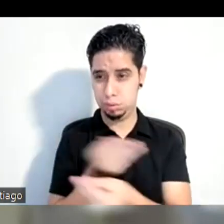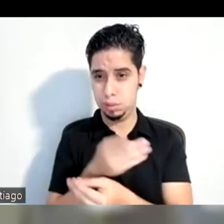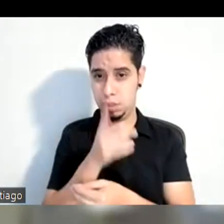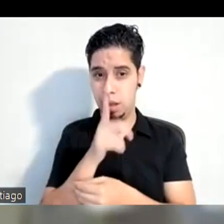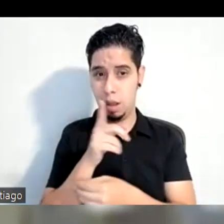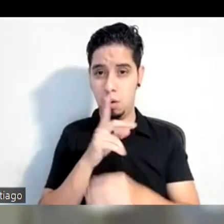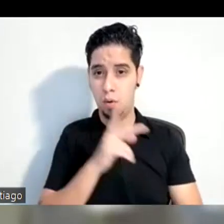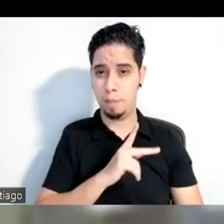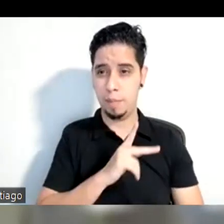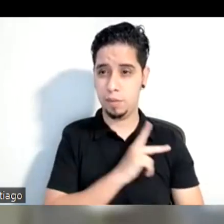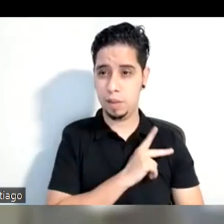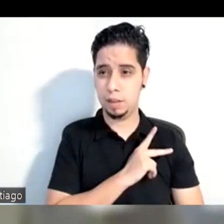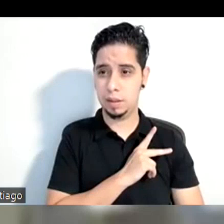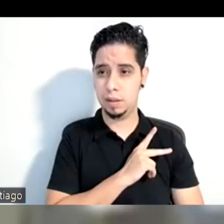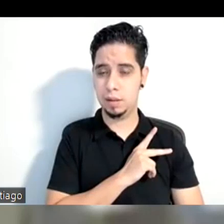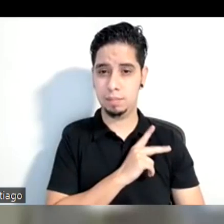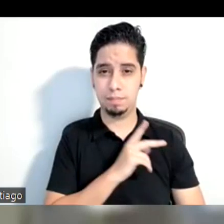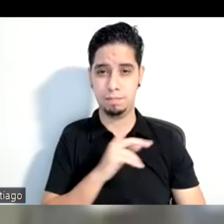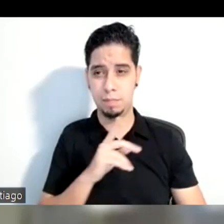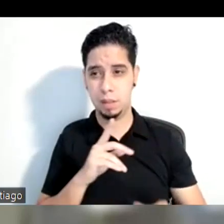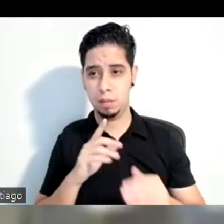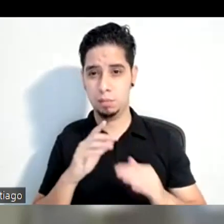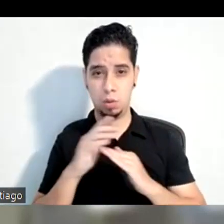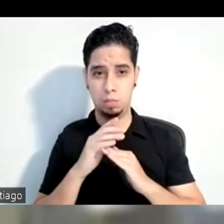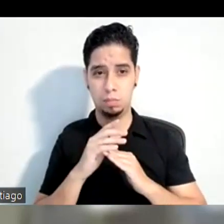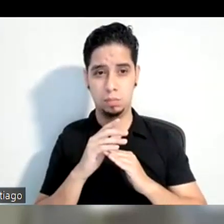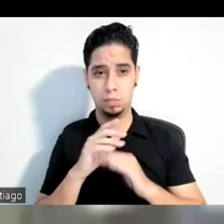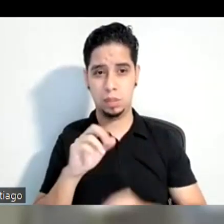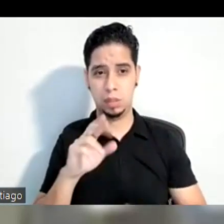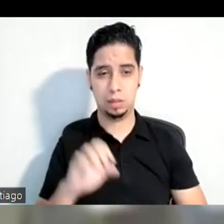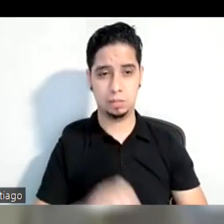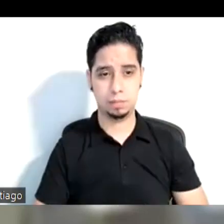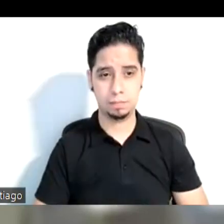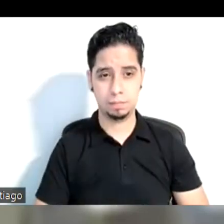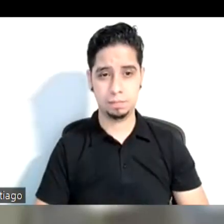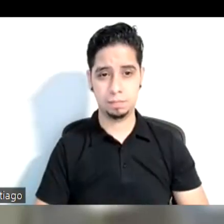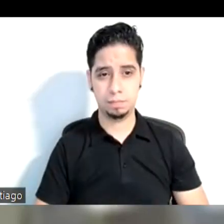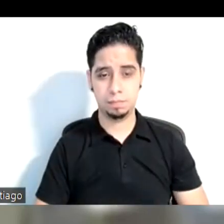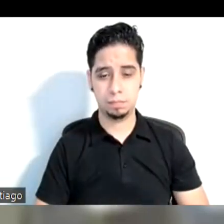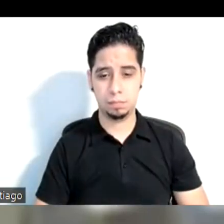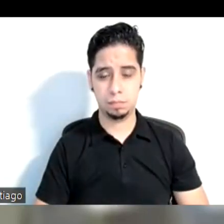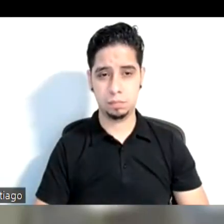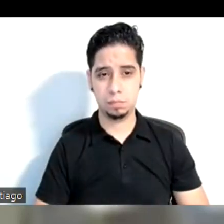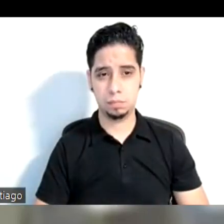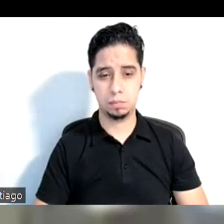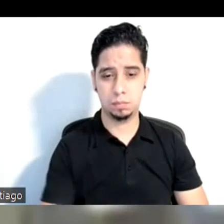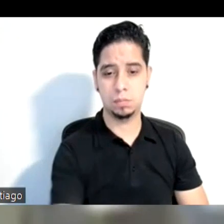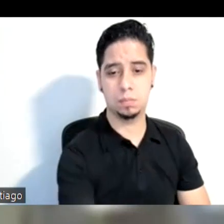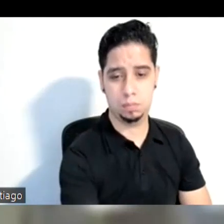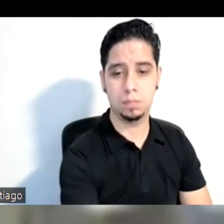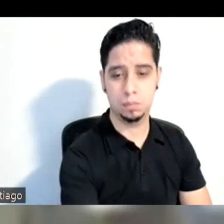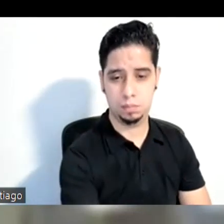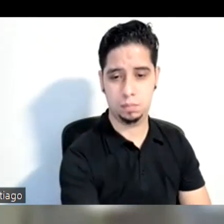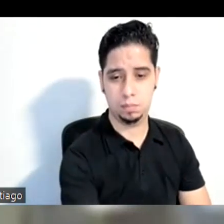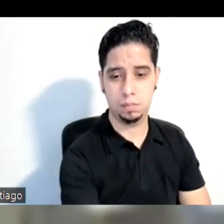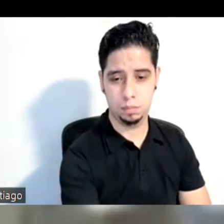personaje principal dentro de la serie. Sí, ahí Chera había escrito el nombre, lo agarraste. Sandra May